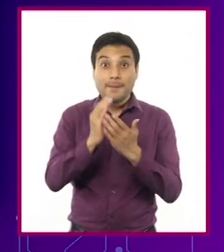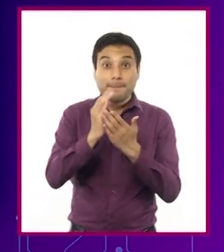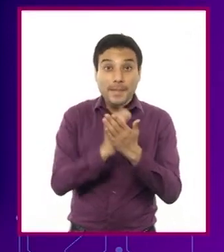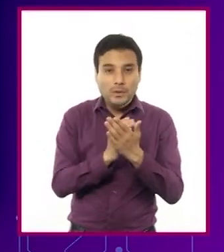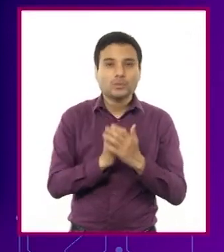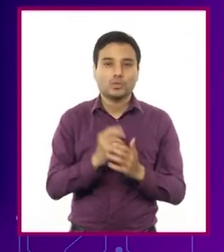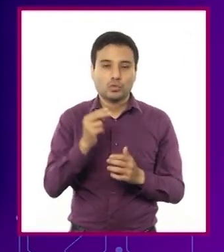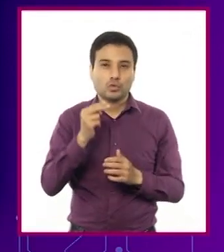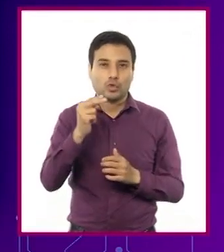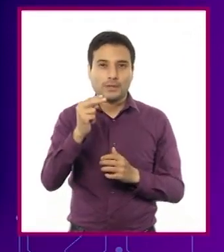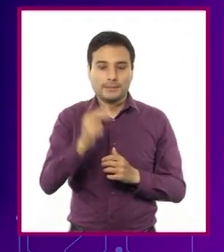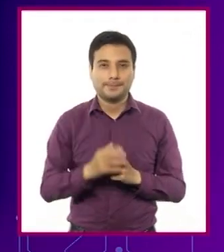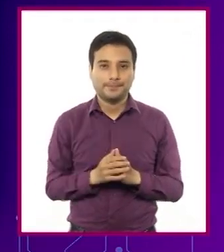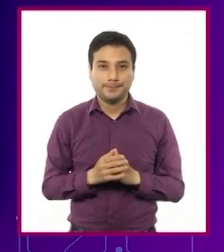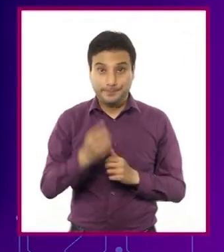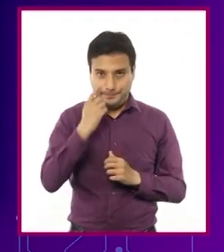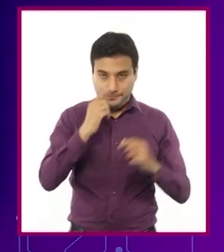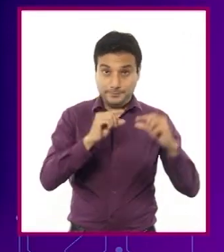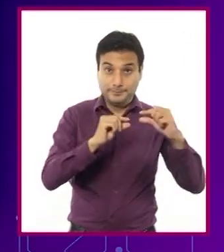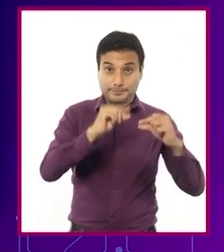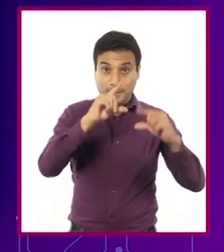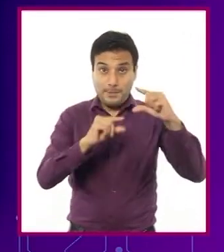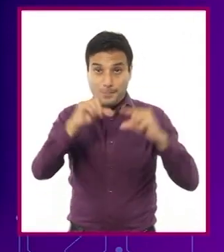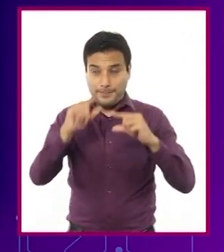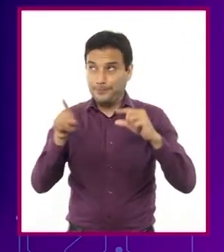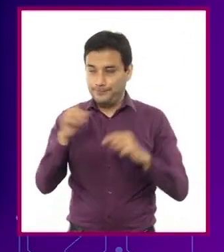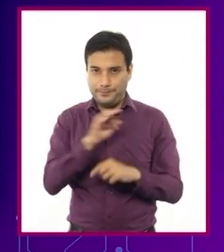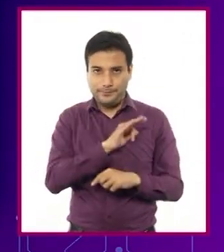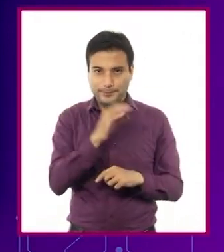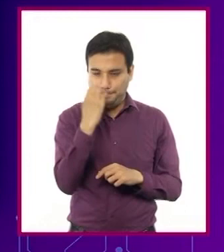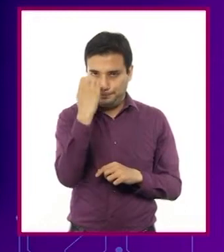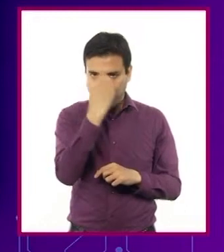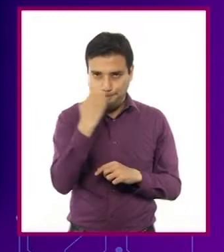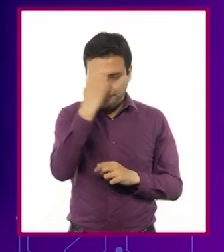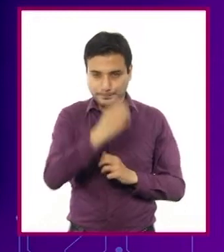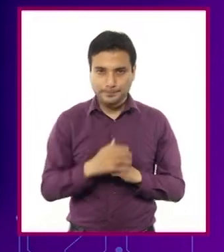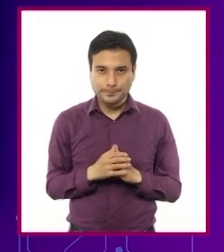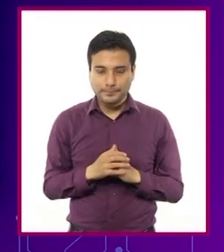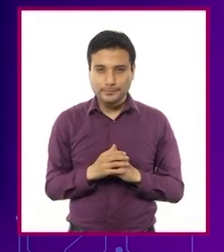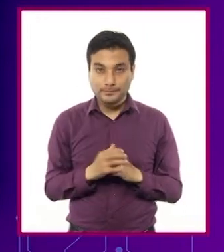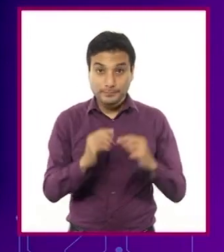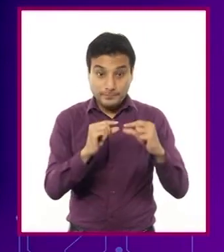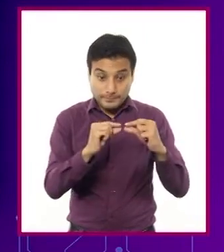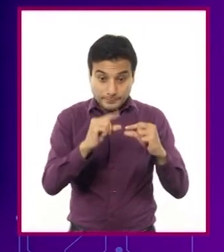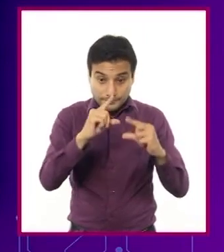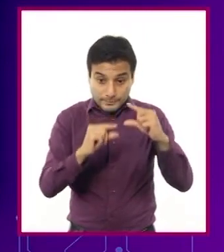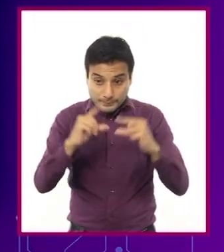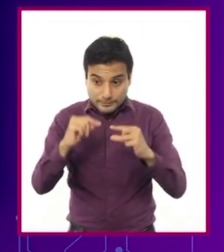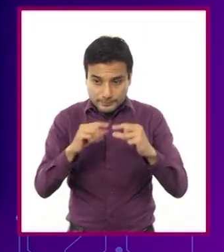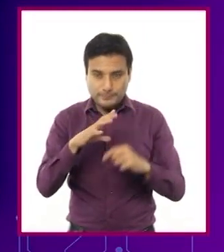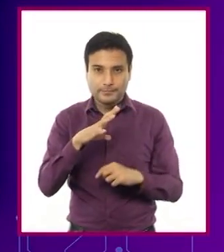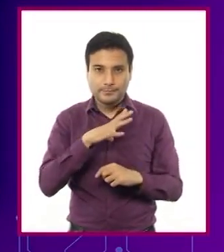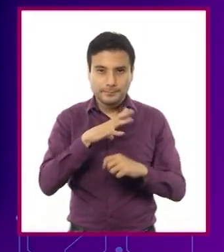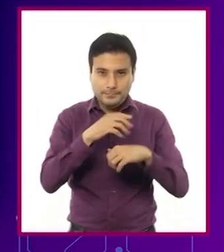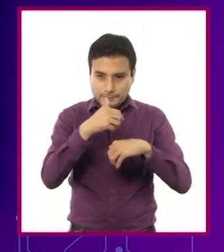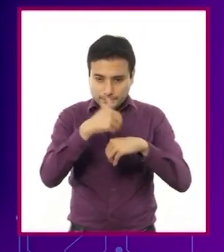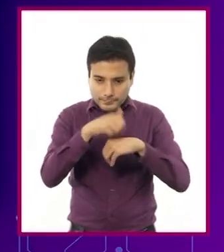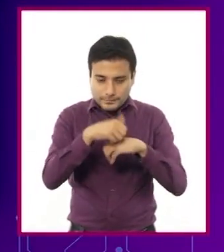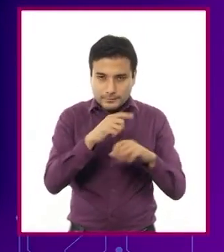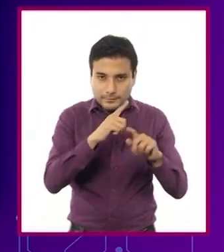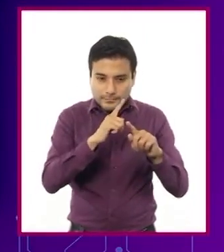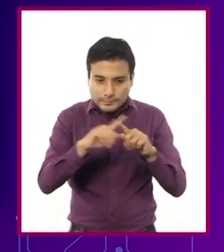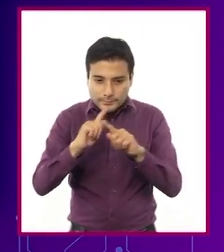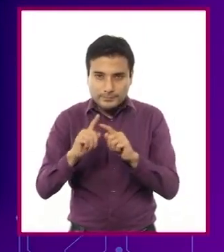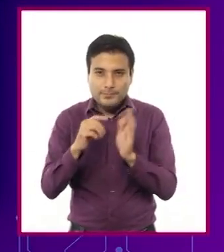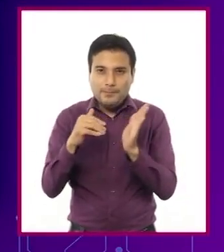se obtuvieron las medidas estadísticas para su análisis. En la tabla se registra el cálculo del promedio de millones